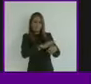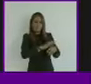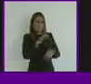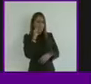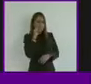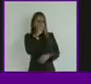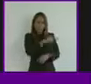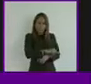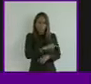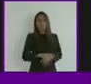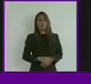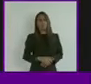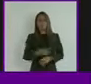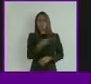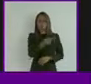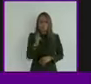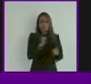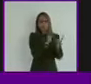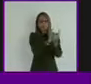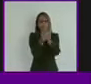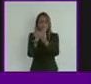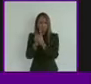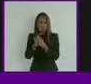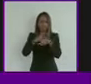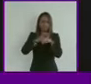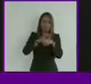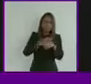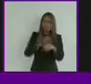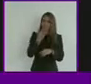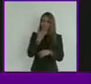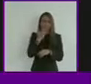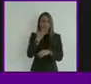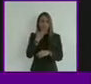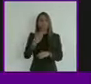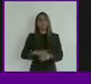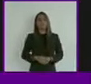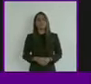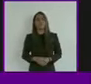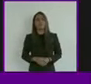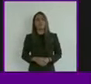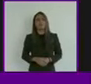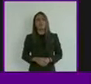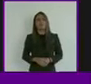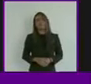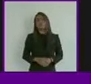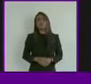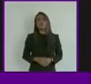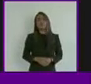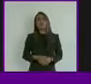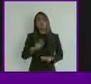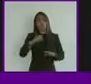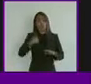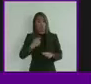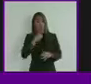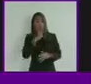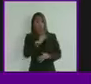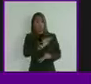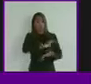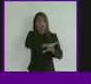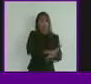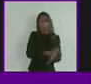a nivel del ras del suelo, que luego tendemos a decirles, sin que fuera sea un concepto discriminatorio, y si alguien lo toma así les pido una disculpa, pero me parece que estás en